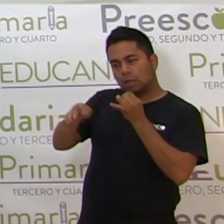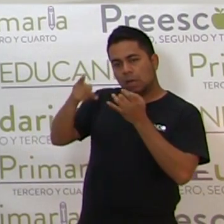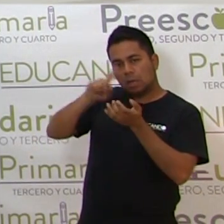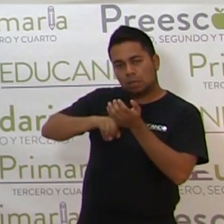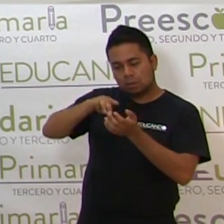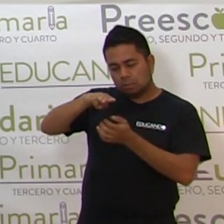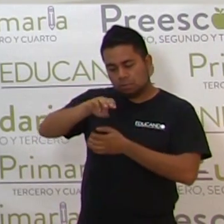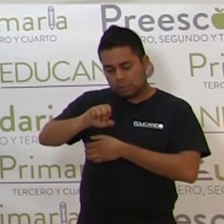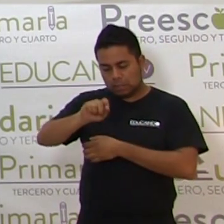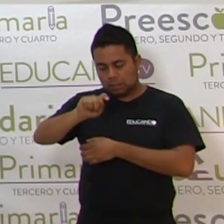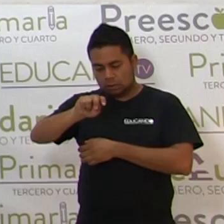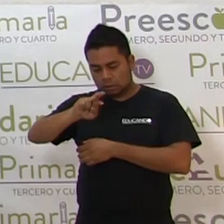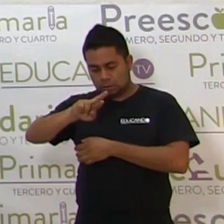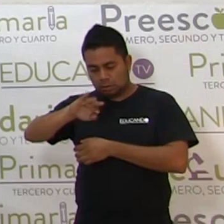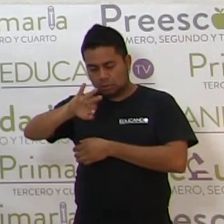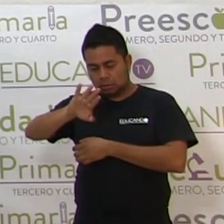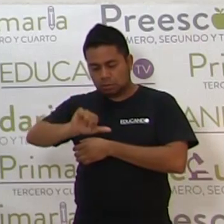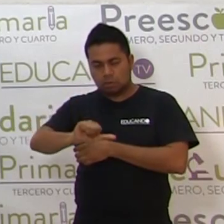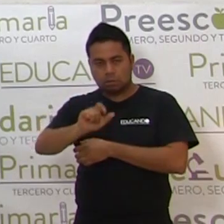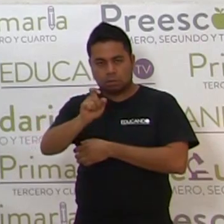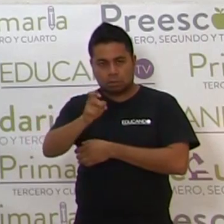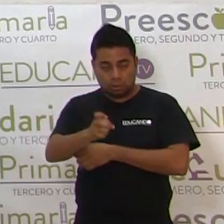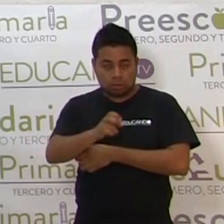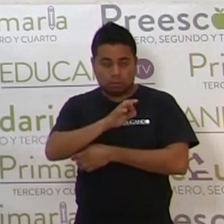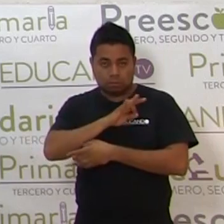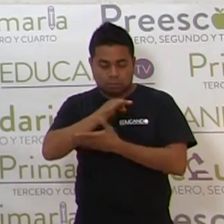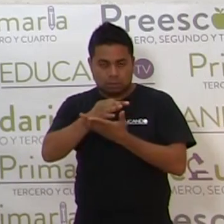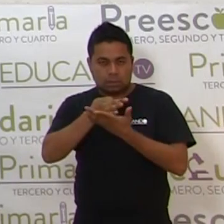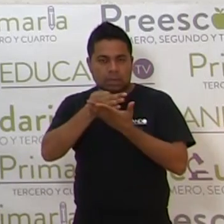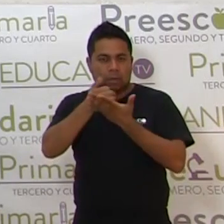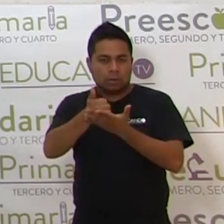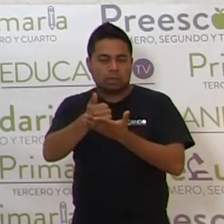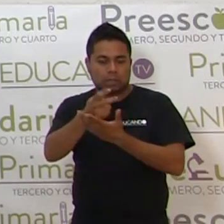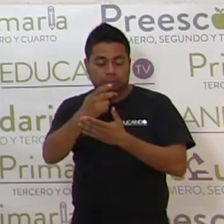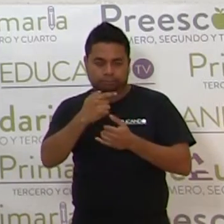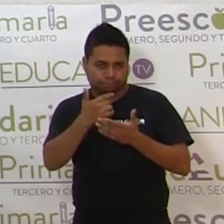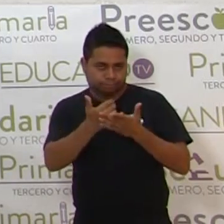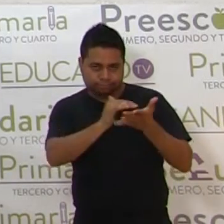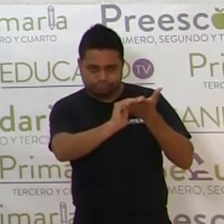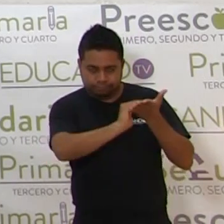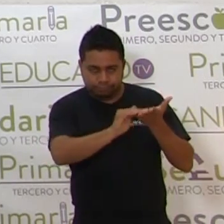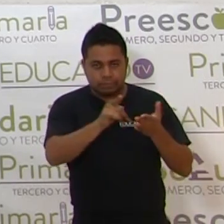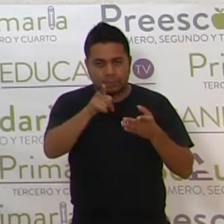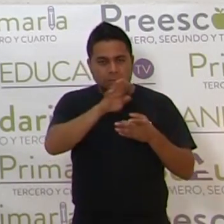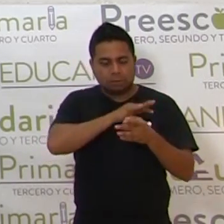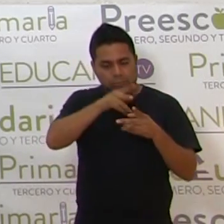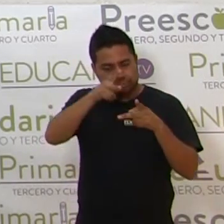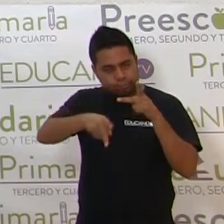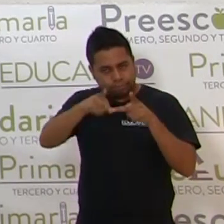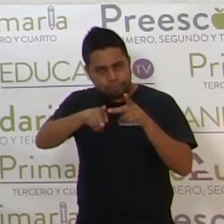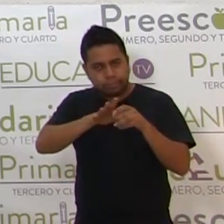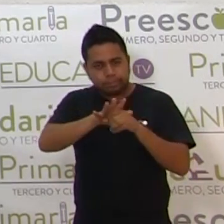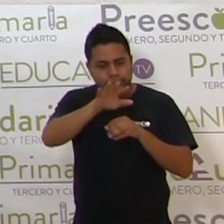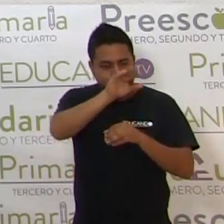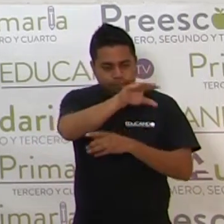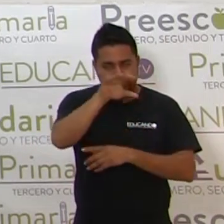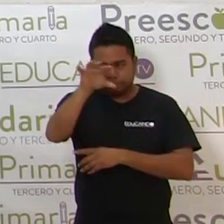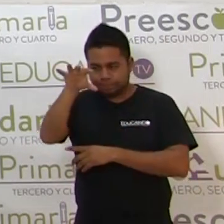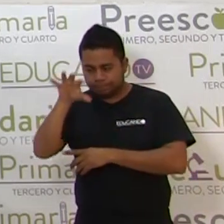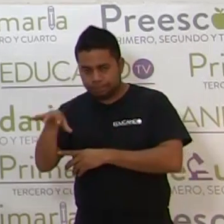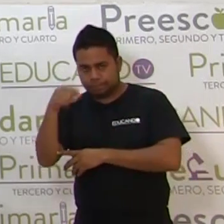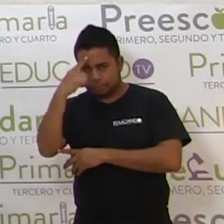métrica. Eso nos va a permitir, voy a borrar, nos va a permitir clasificar cada una